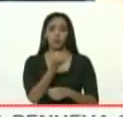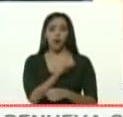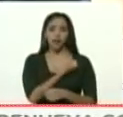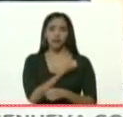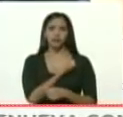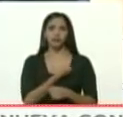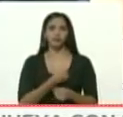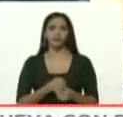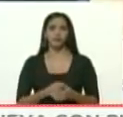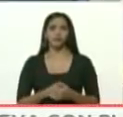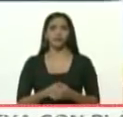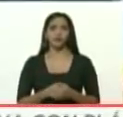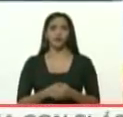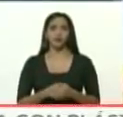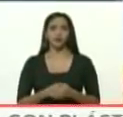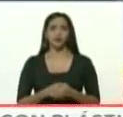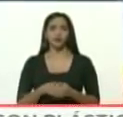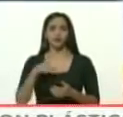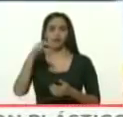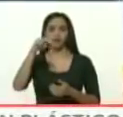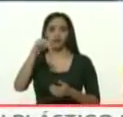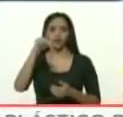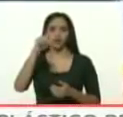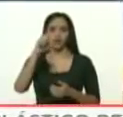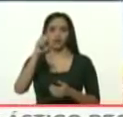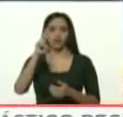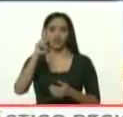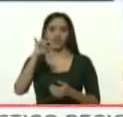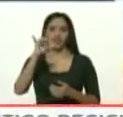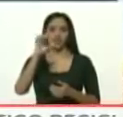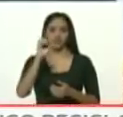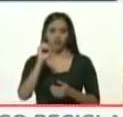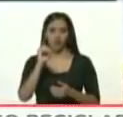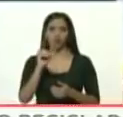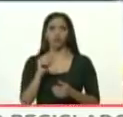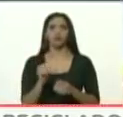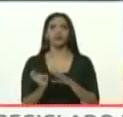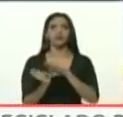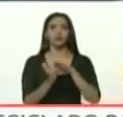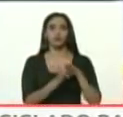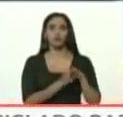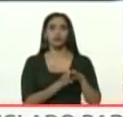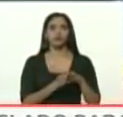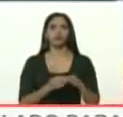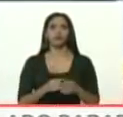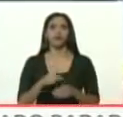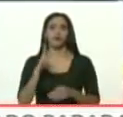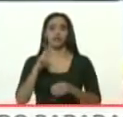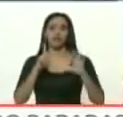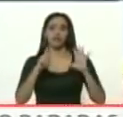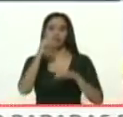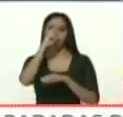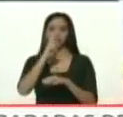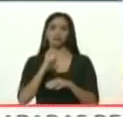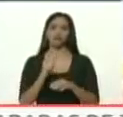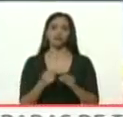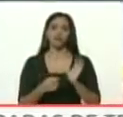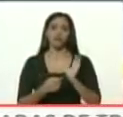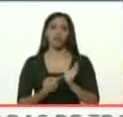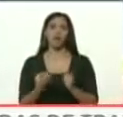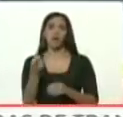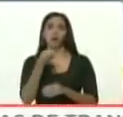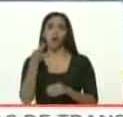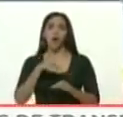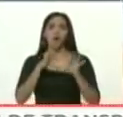que es Nerio José Otamendi Vázquez, de 27 años, quien buscó un familiar para